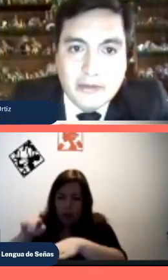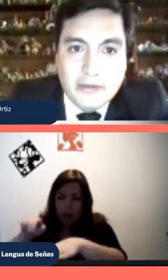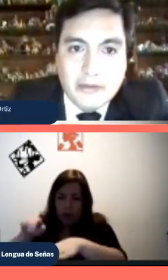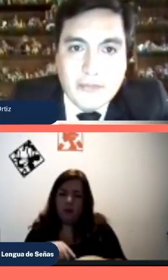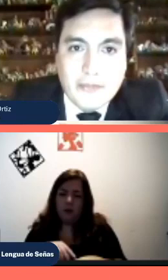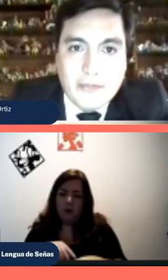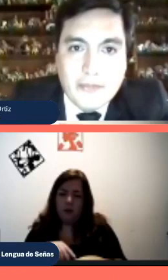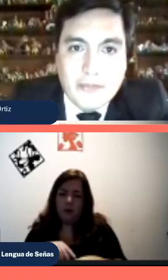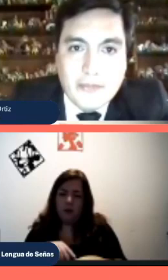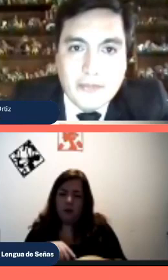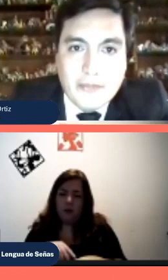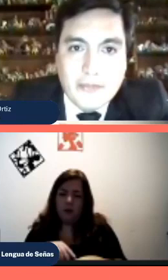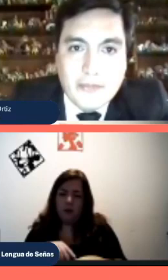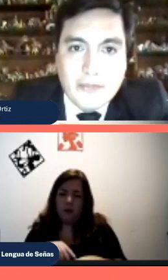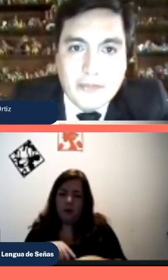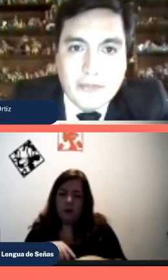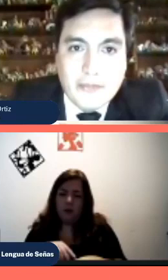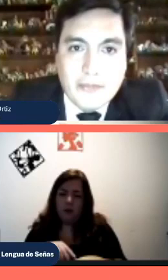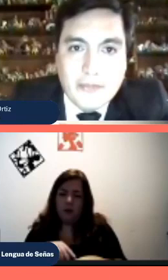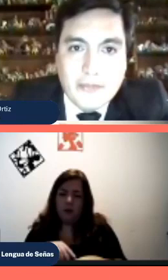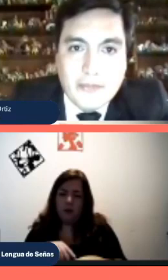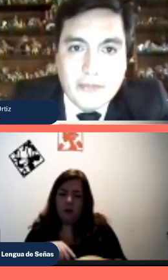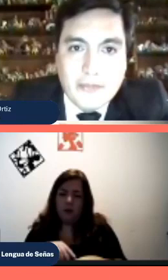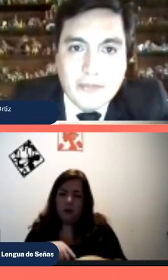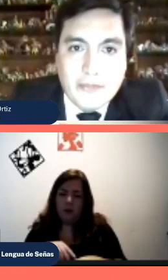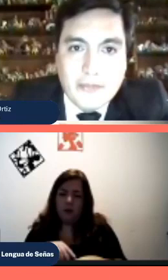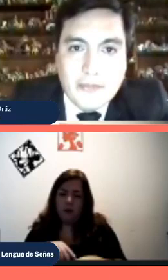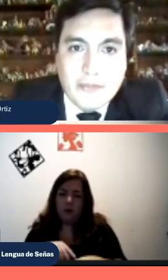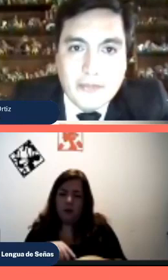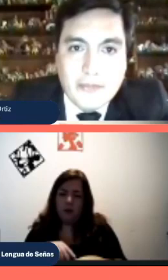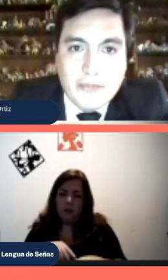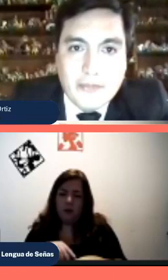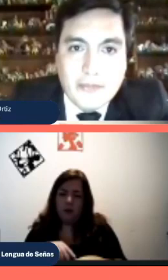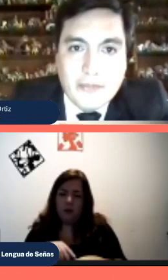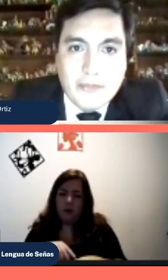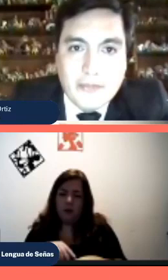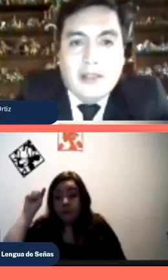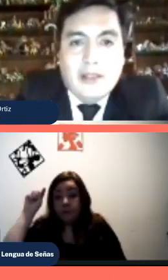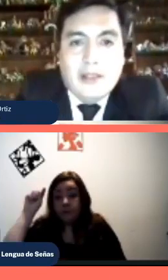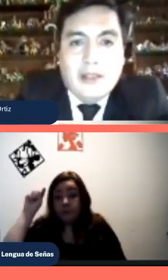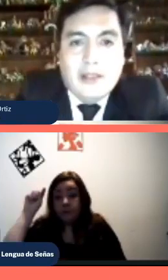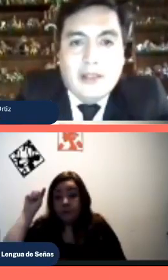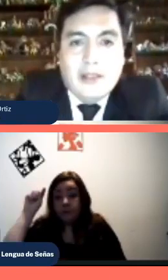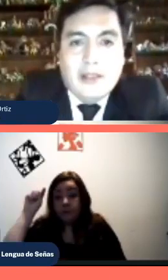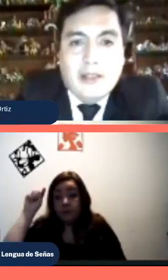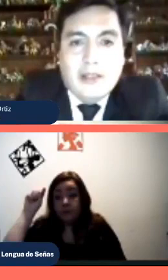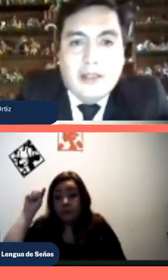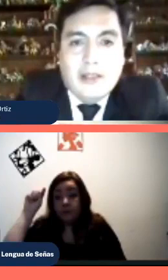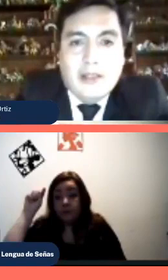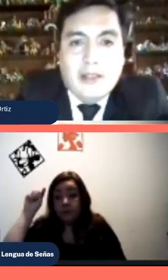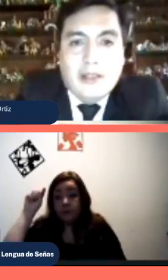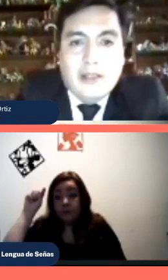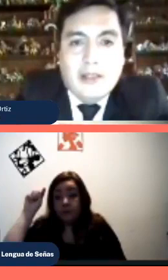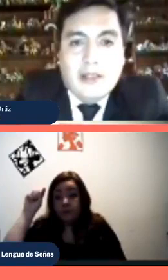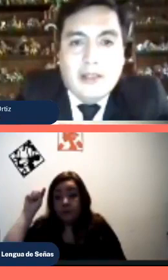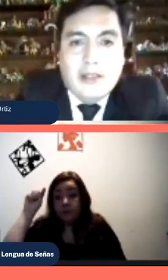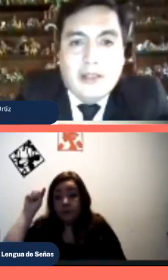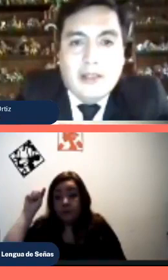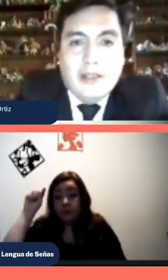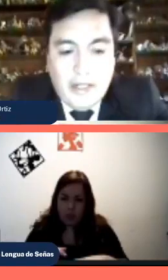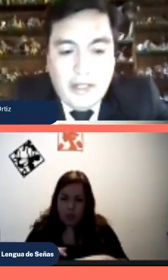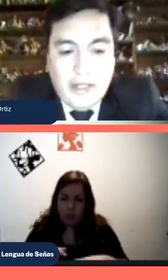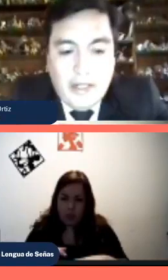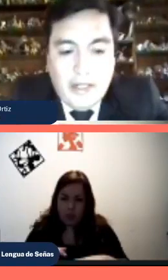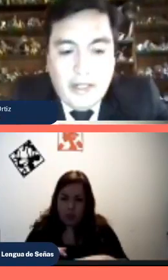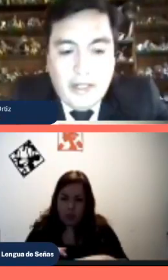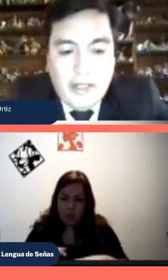Huatacondo, es en Calama. En Calama, esta huella la estudió la doctora Karen